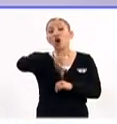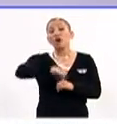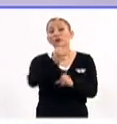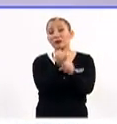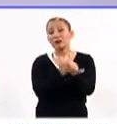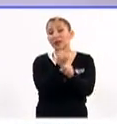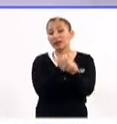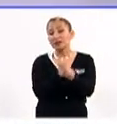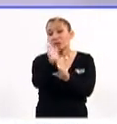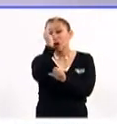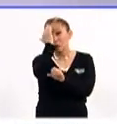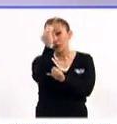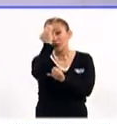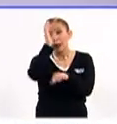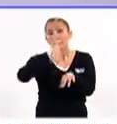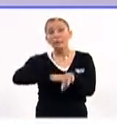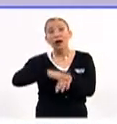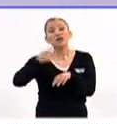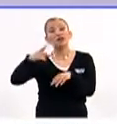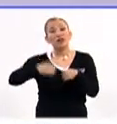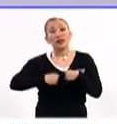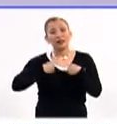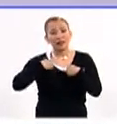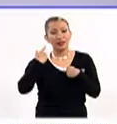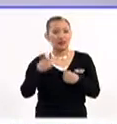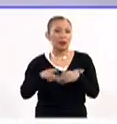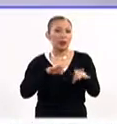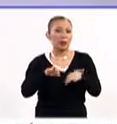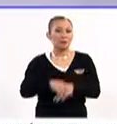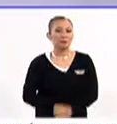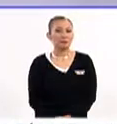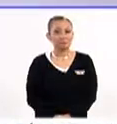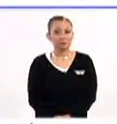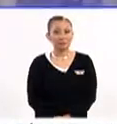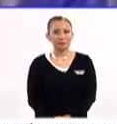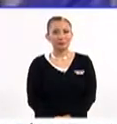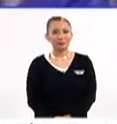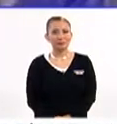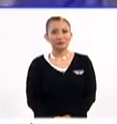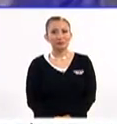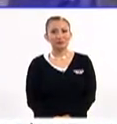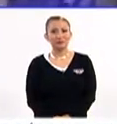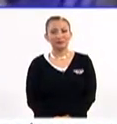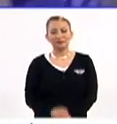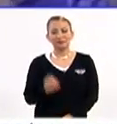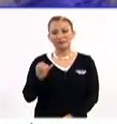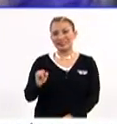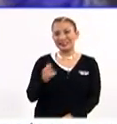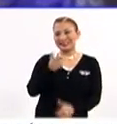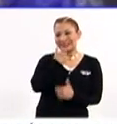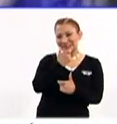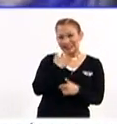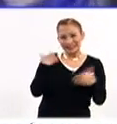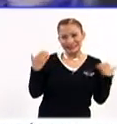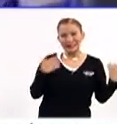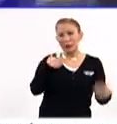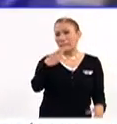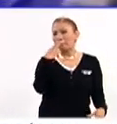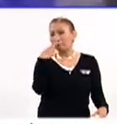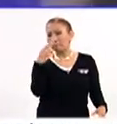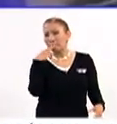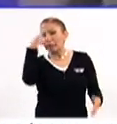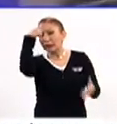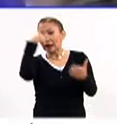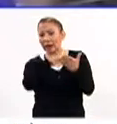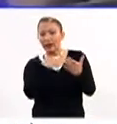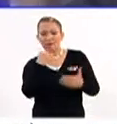reportaje del día conoceremos más de su vida y su obra. Irónica, divertida, fumadora,